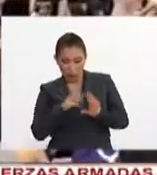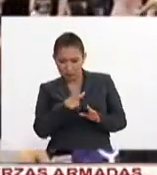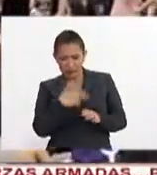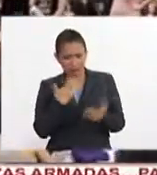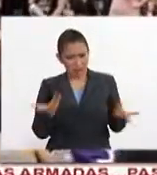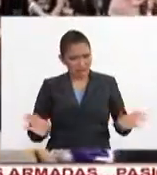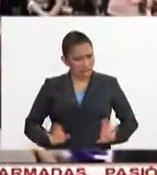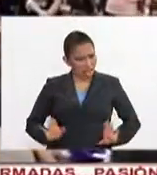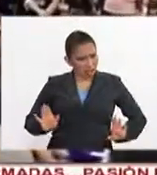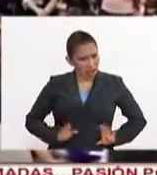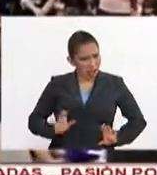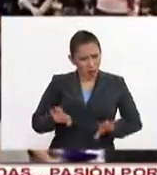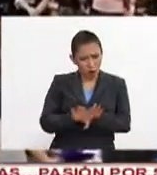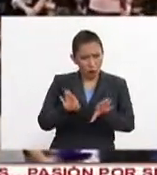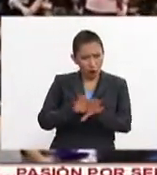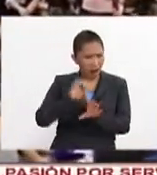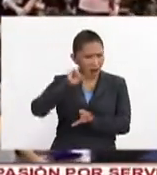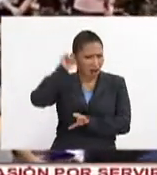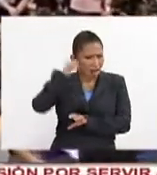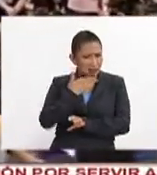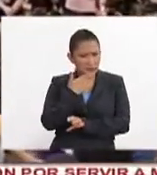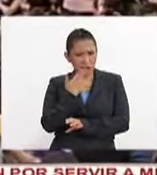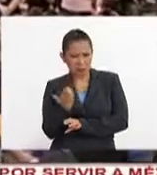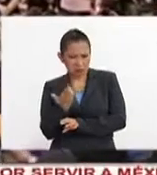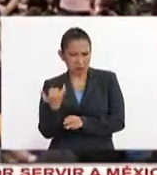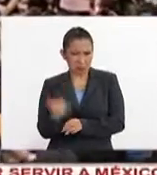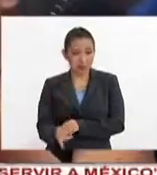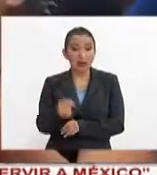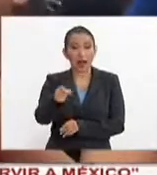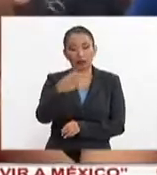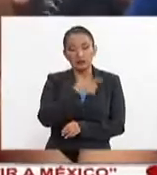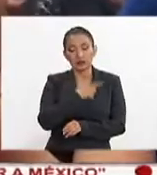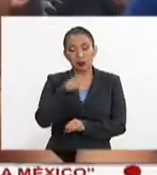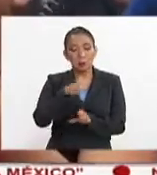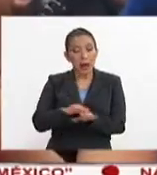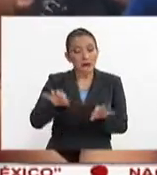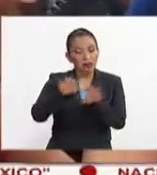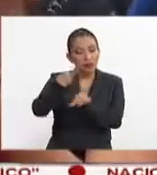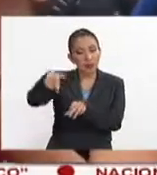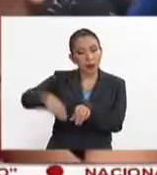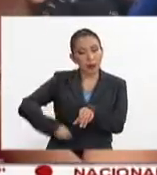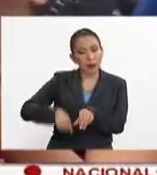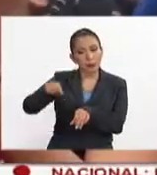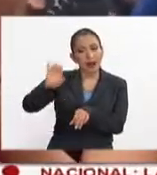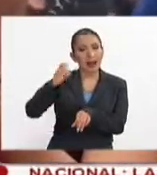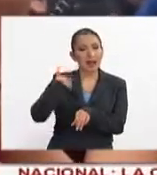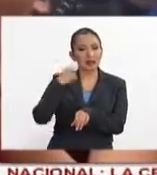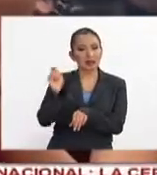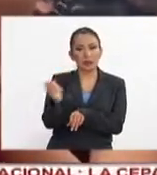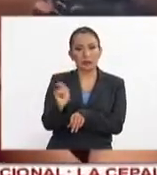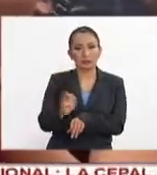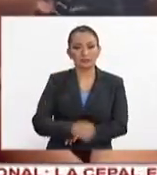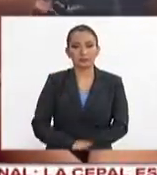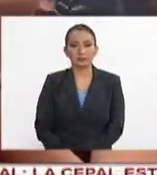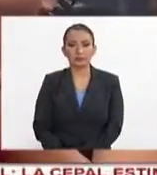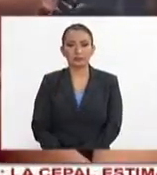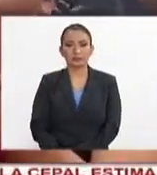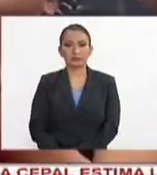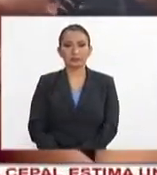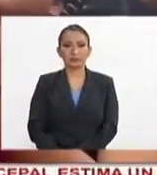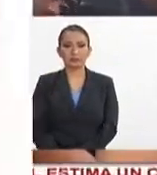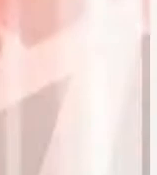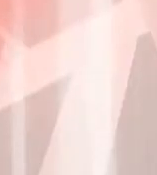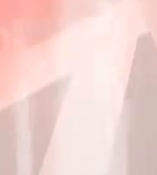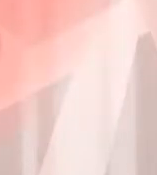no tiene las características de un suicidio. Con esto, dicen, el principal sospechoso es su expareja sentimental.